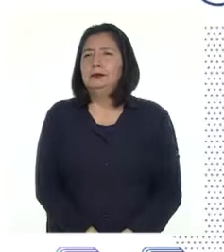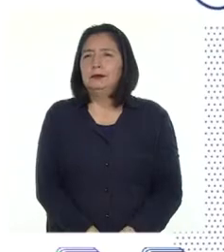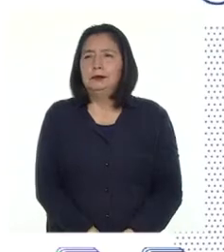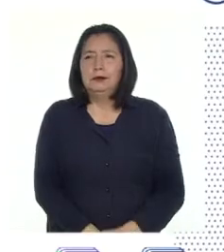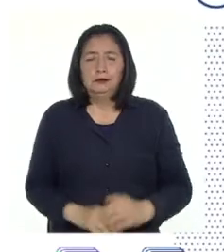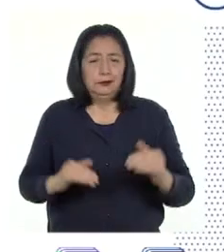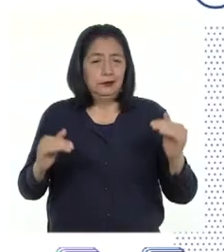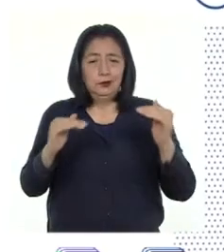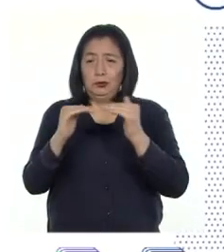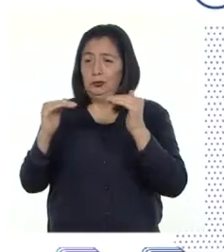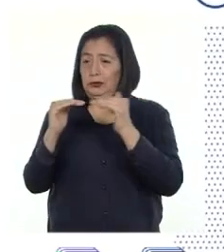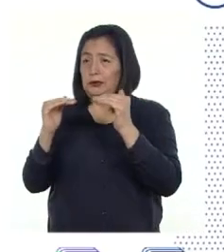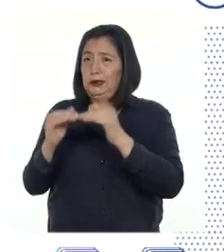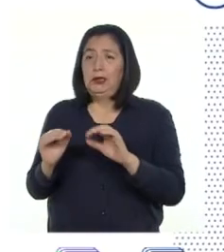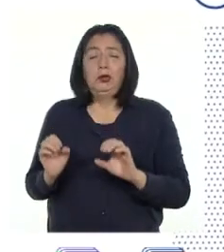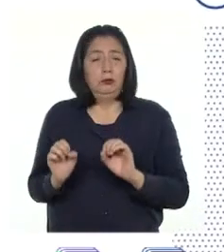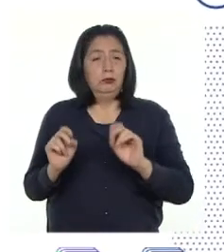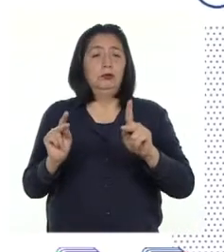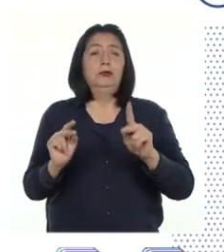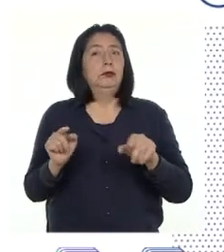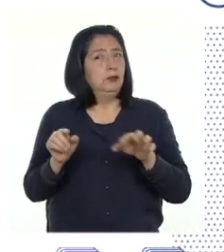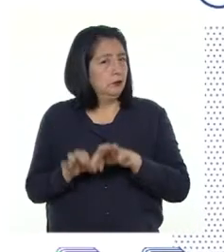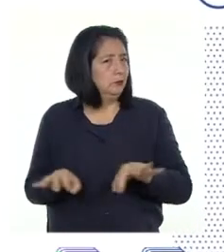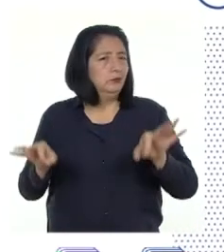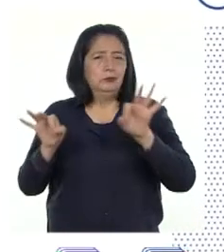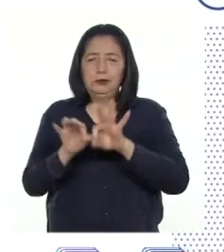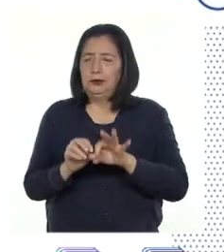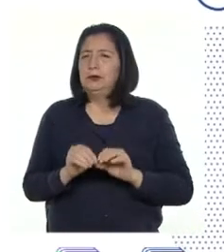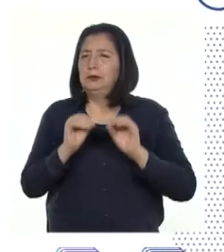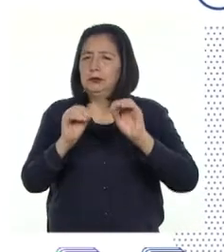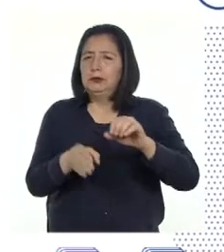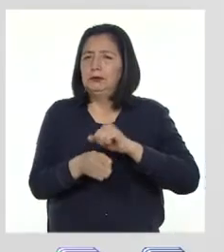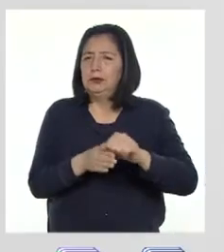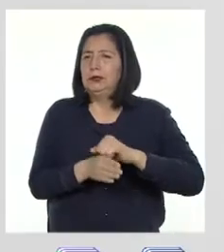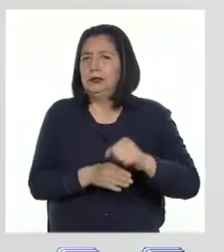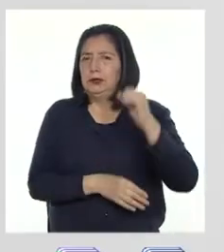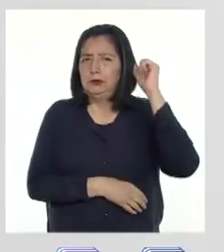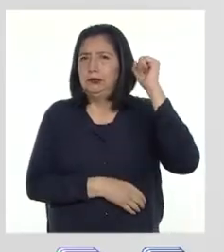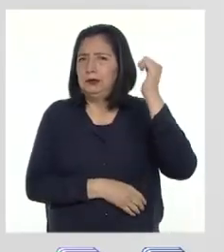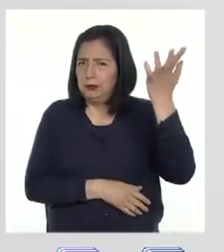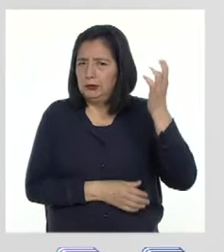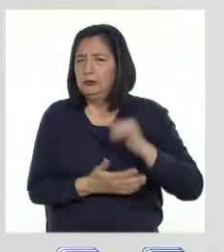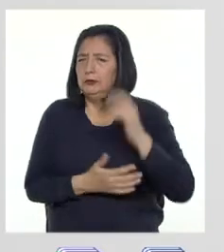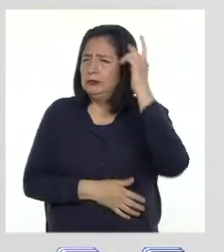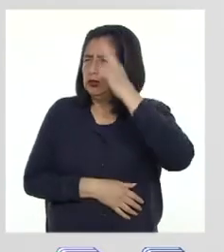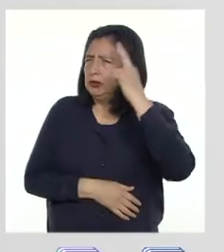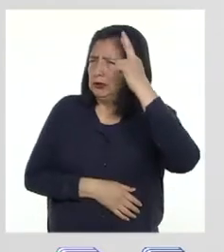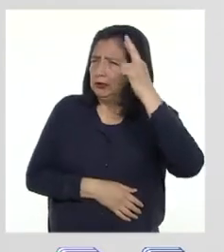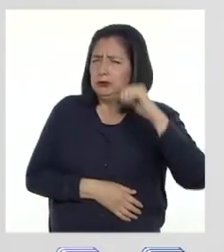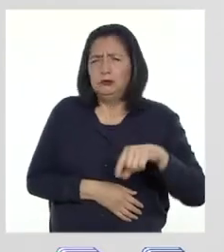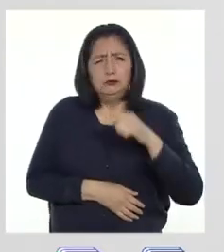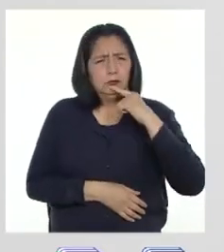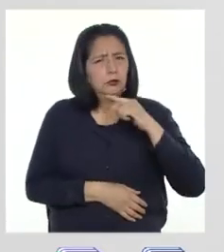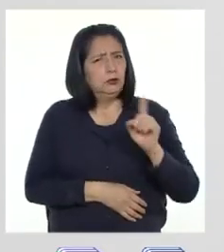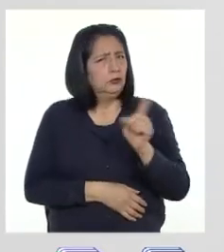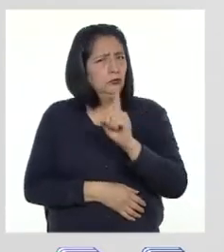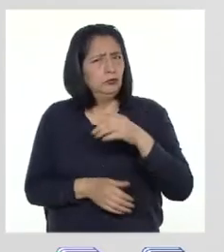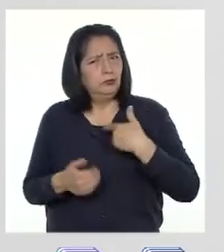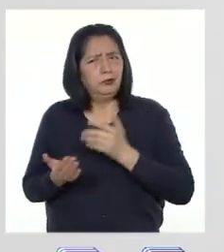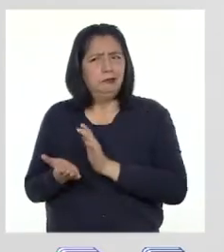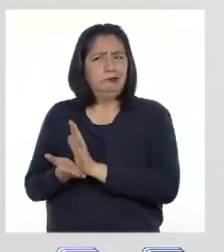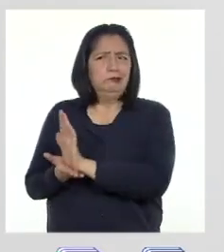La igualdad de oportunidades es clave para ejercer nuestros derechos. Por eso, las mujeres no pueden